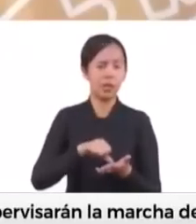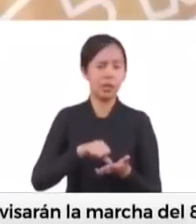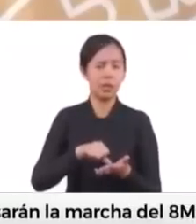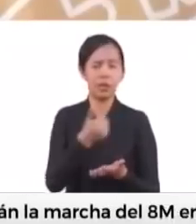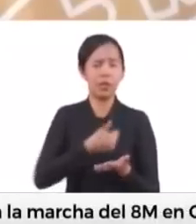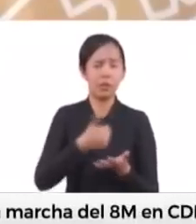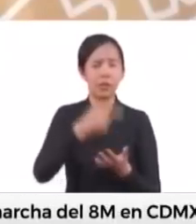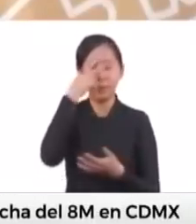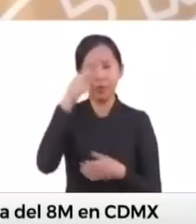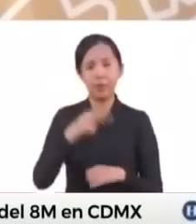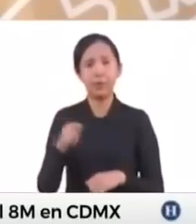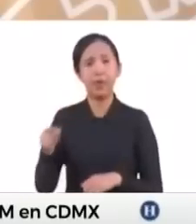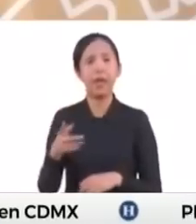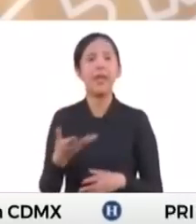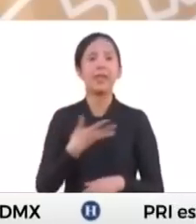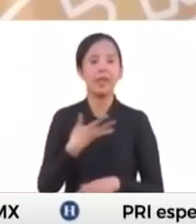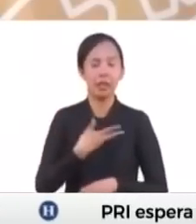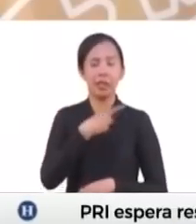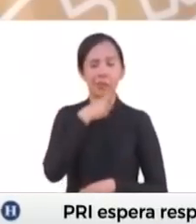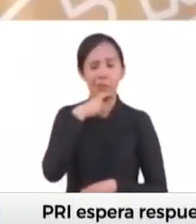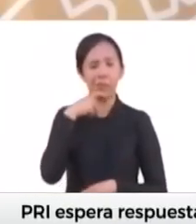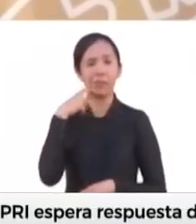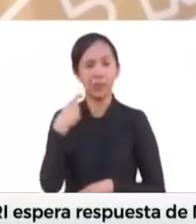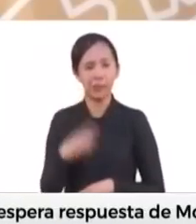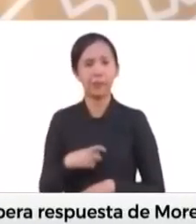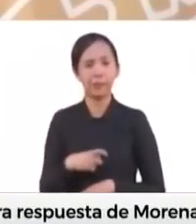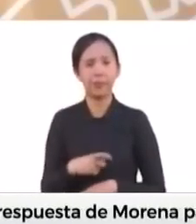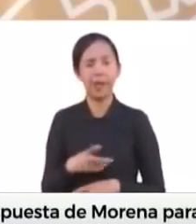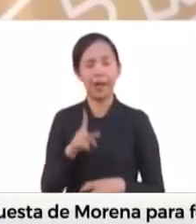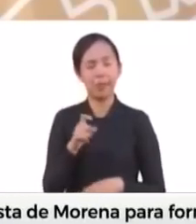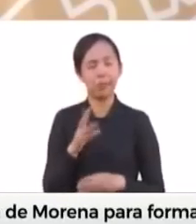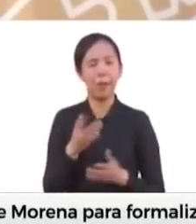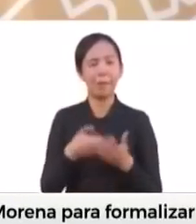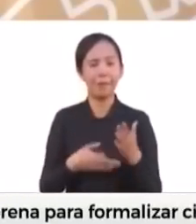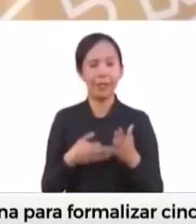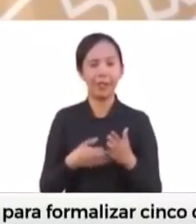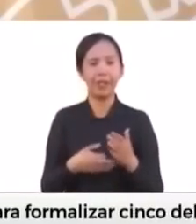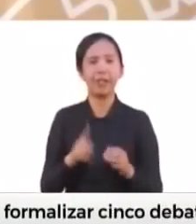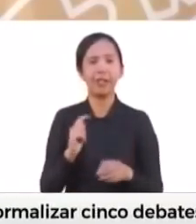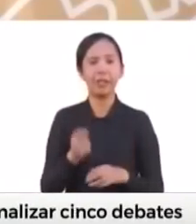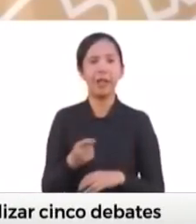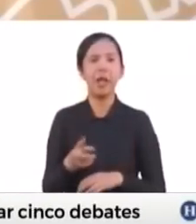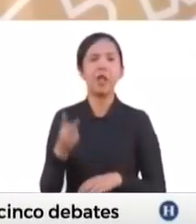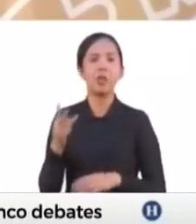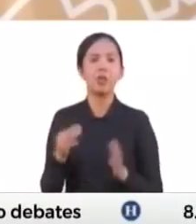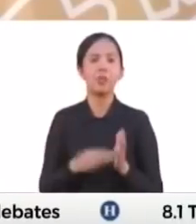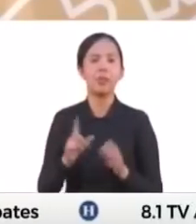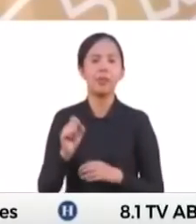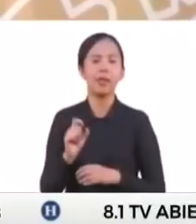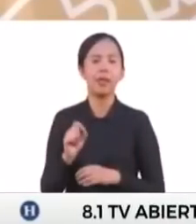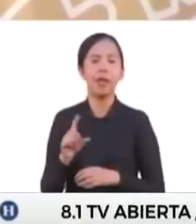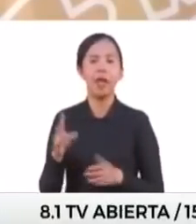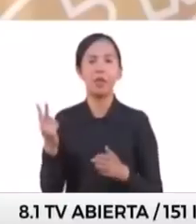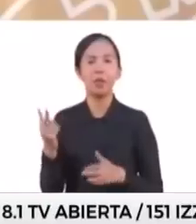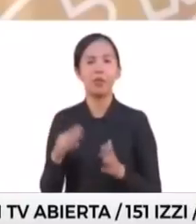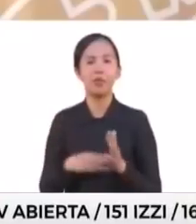prolongada, que se suma a la sequía del 2020, 2021 y